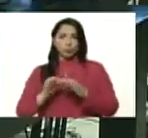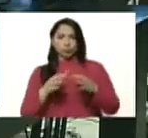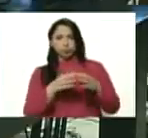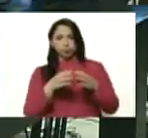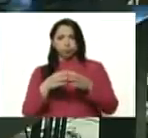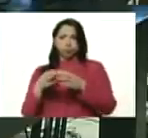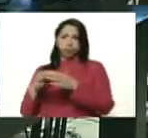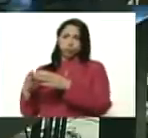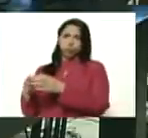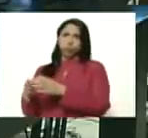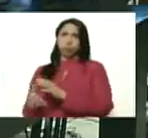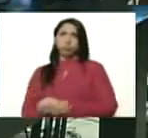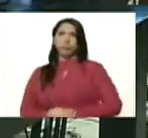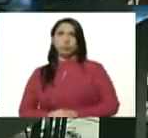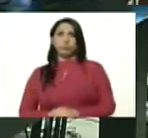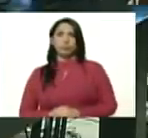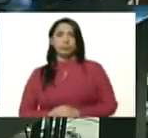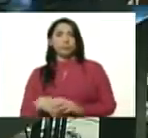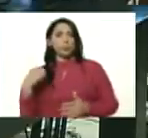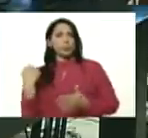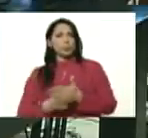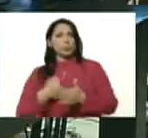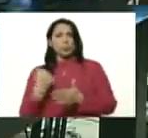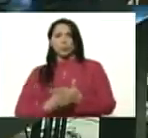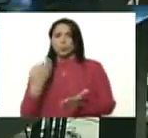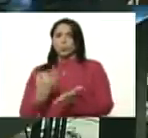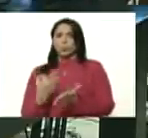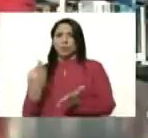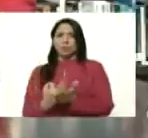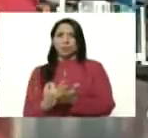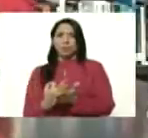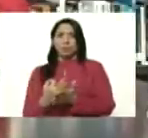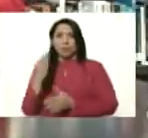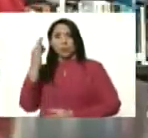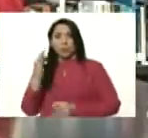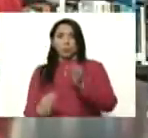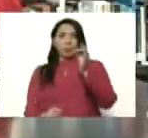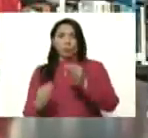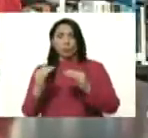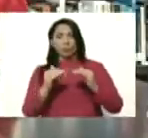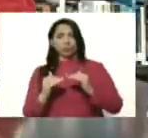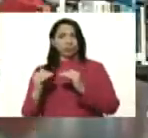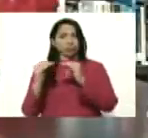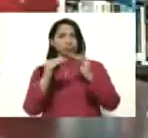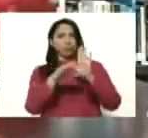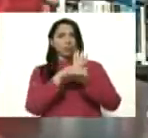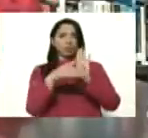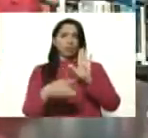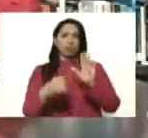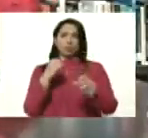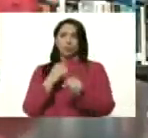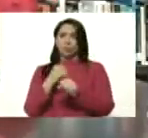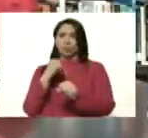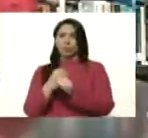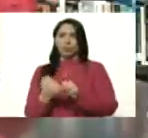organizados y luchad, luchad siempre por la justicia, por la igualdad, por los derechos laborales,